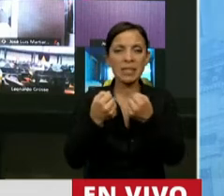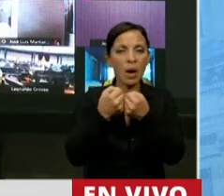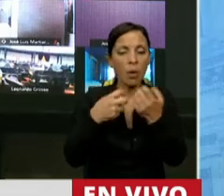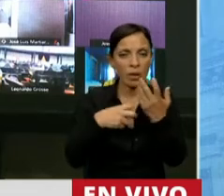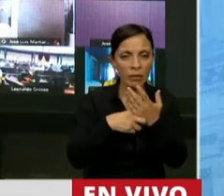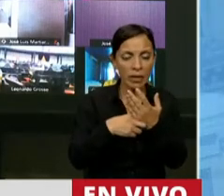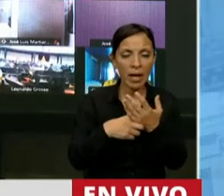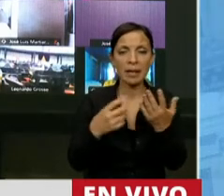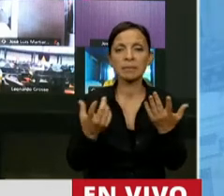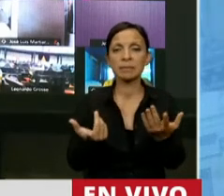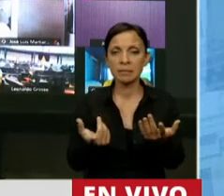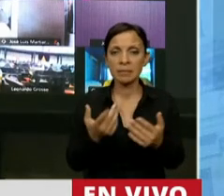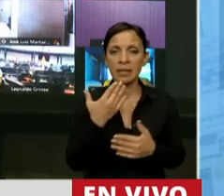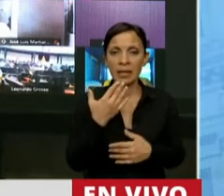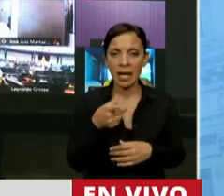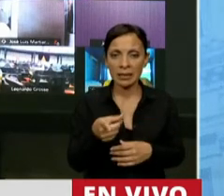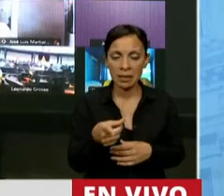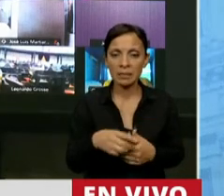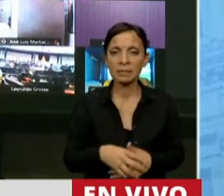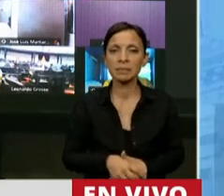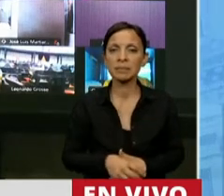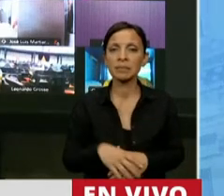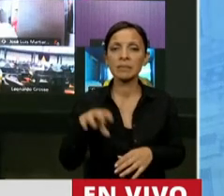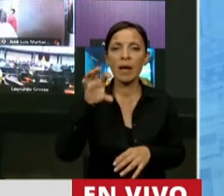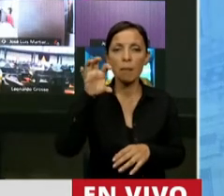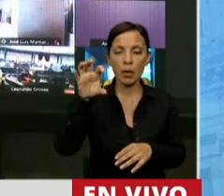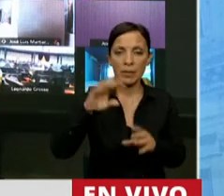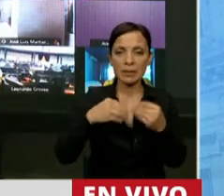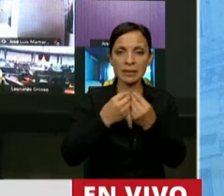fiscal hizo que las provincias tuvieran